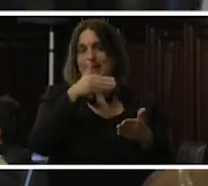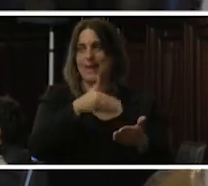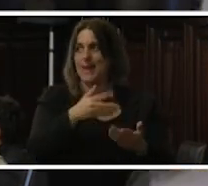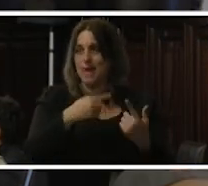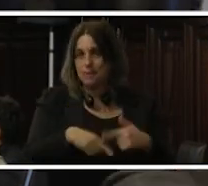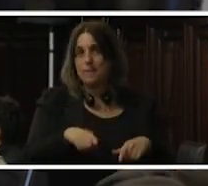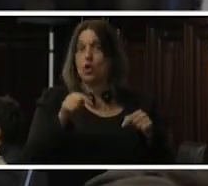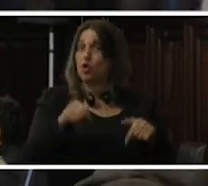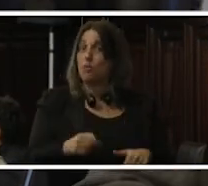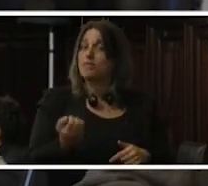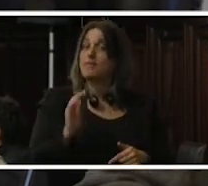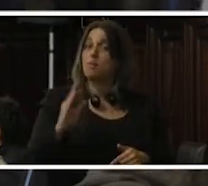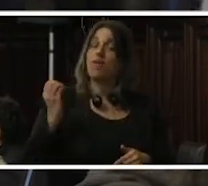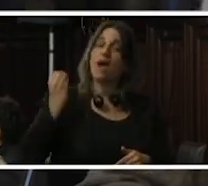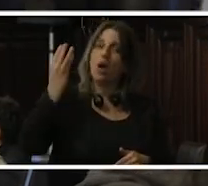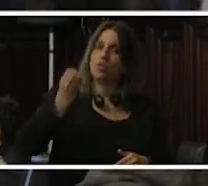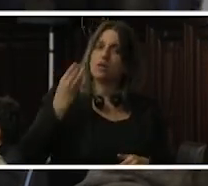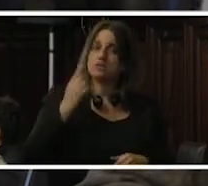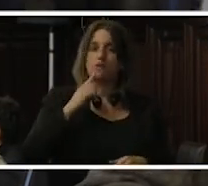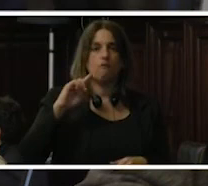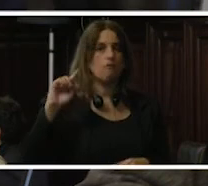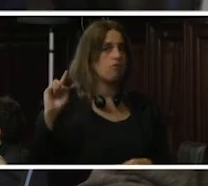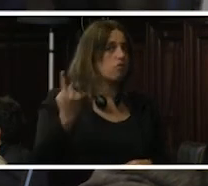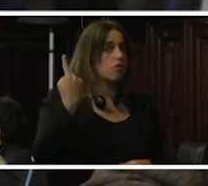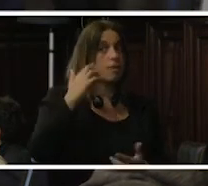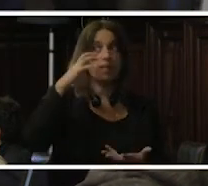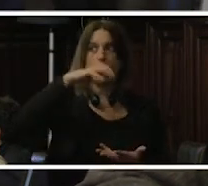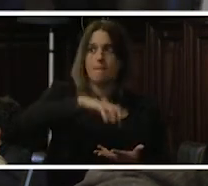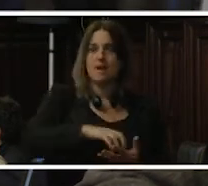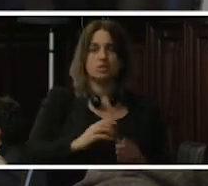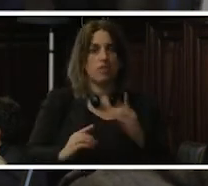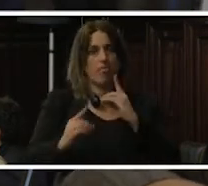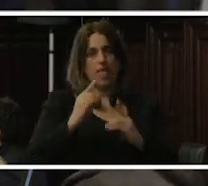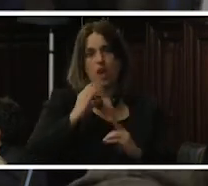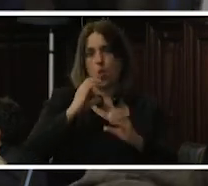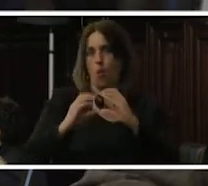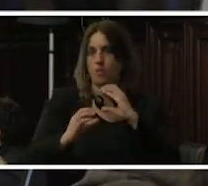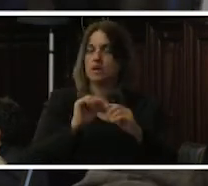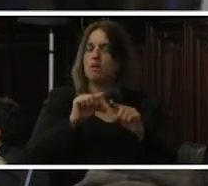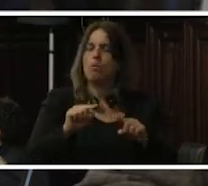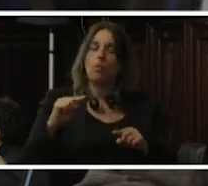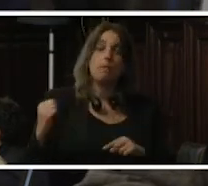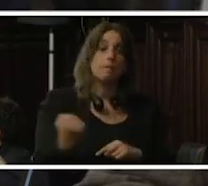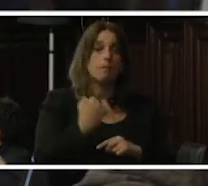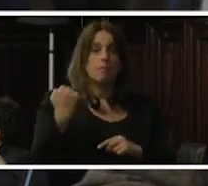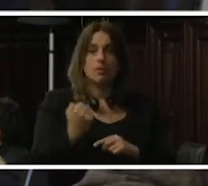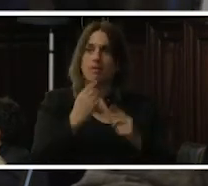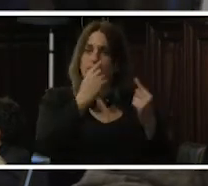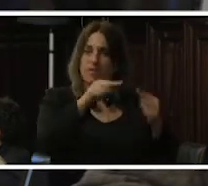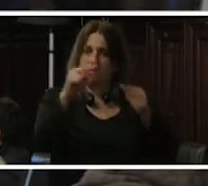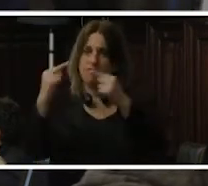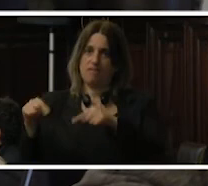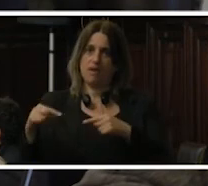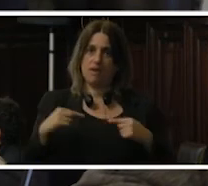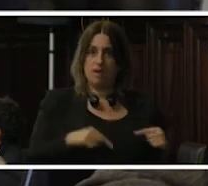dado que este tipo de audiencias son esencialmente un espacio de diálogo y es importante contar con la presencia del